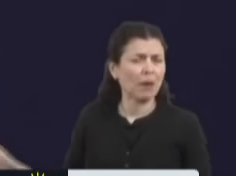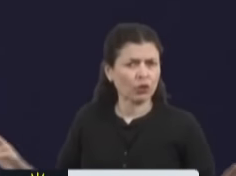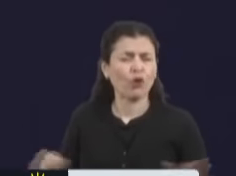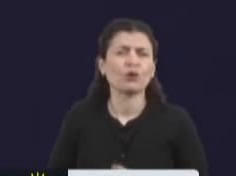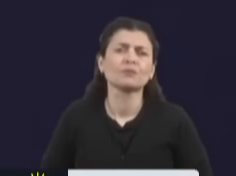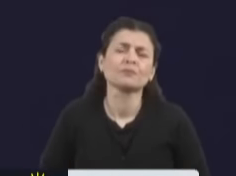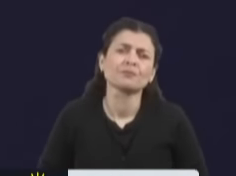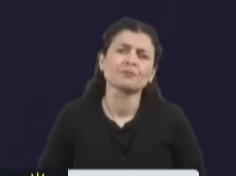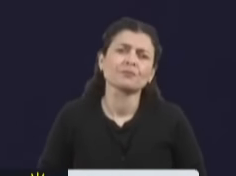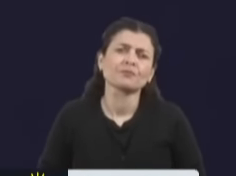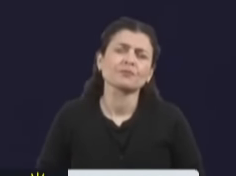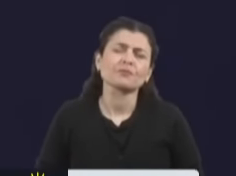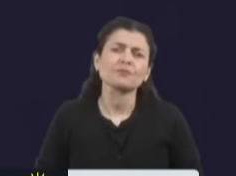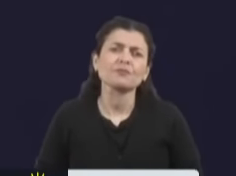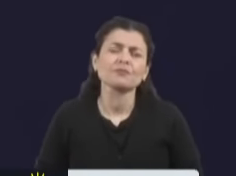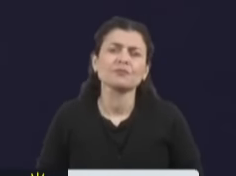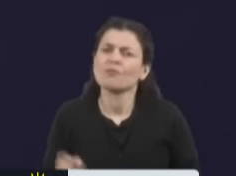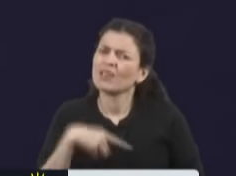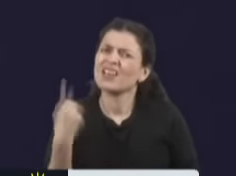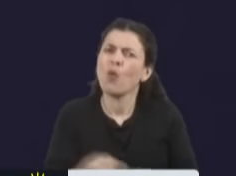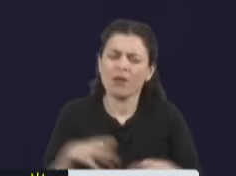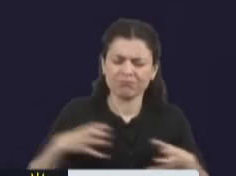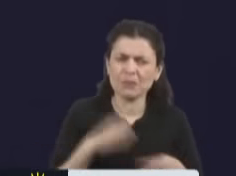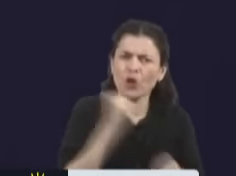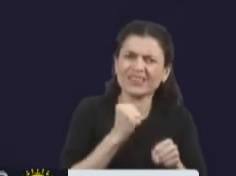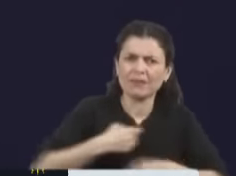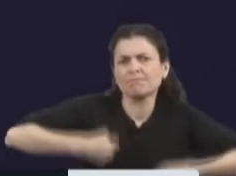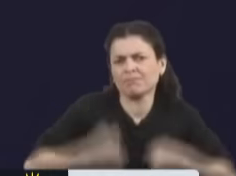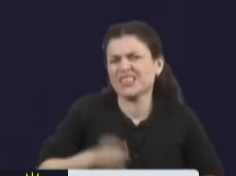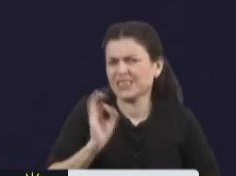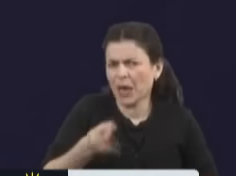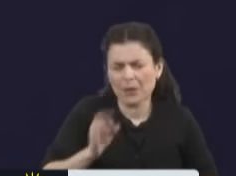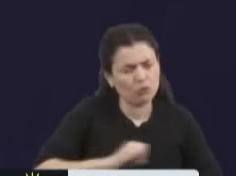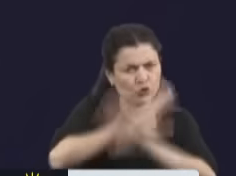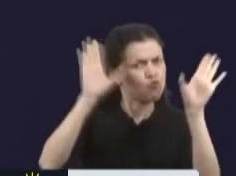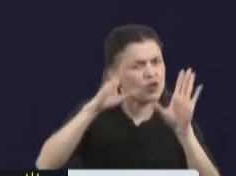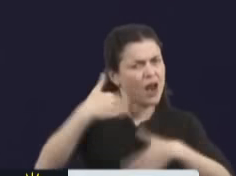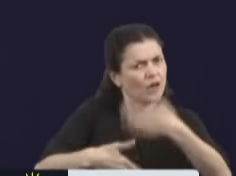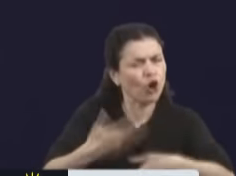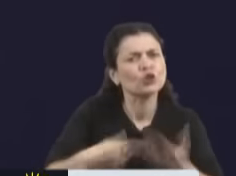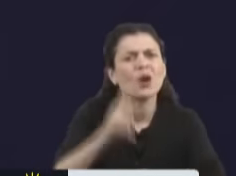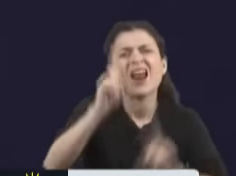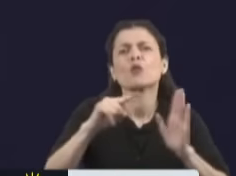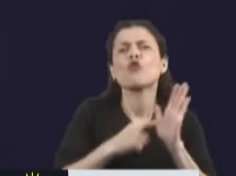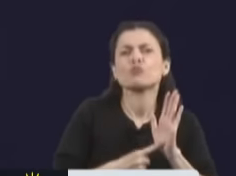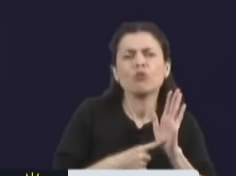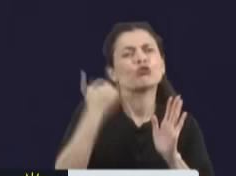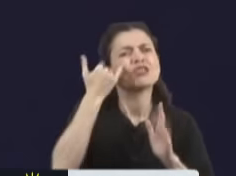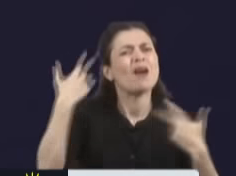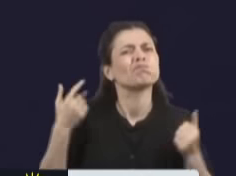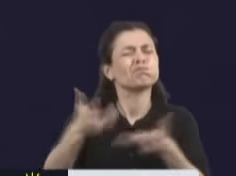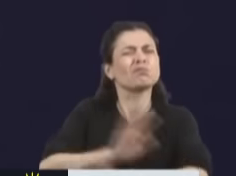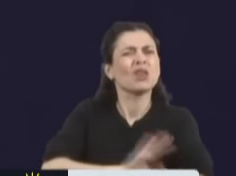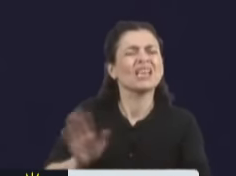eh Más allá de que estamos convencidos de lo que estamos haciendo entendemos que alguno hay algunos puntos que ya los he mencionado acá donde